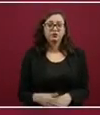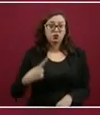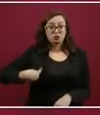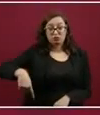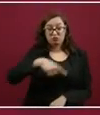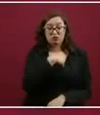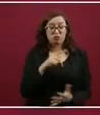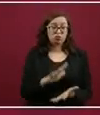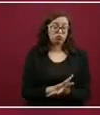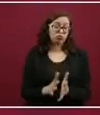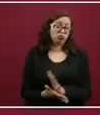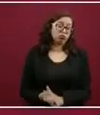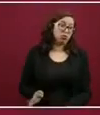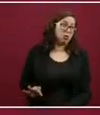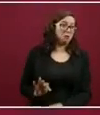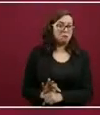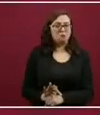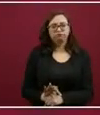tapadera.